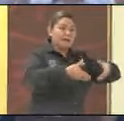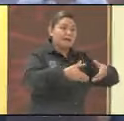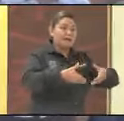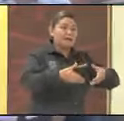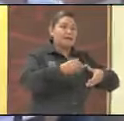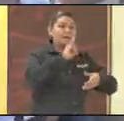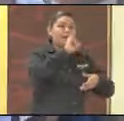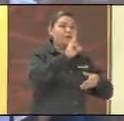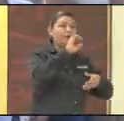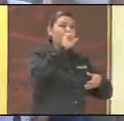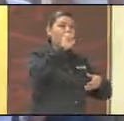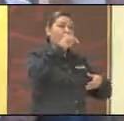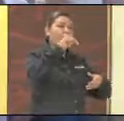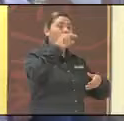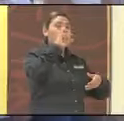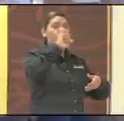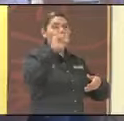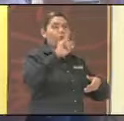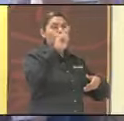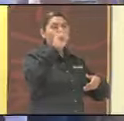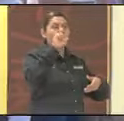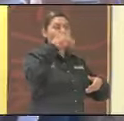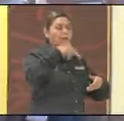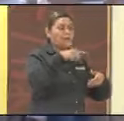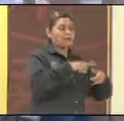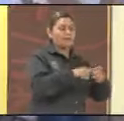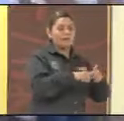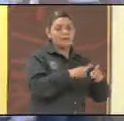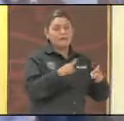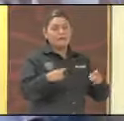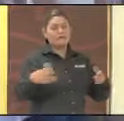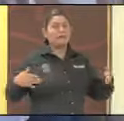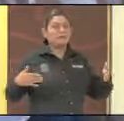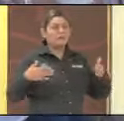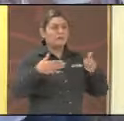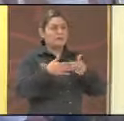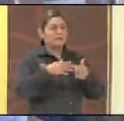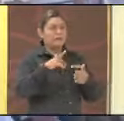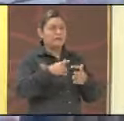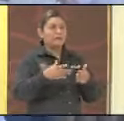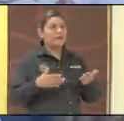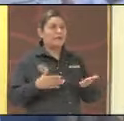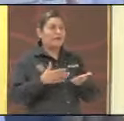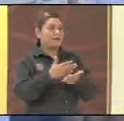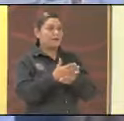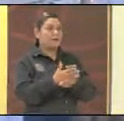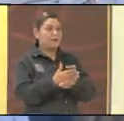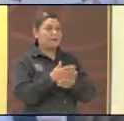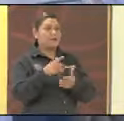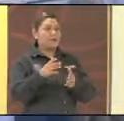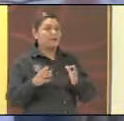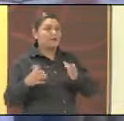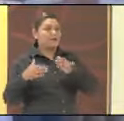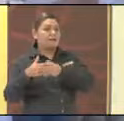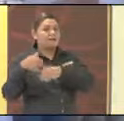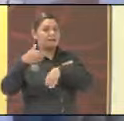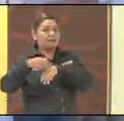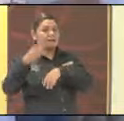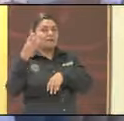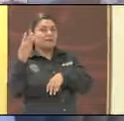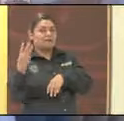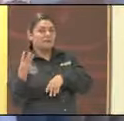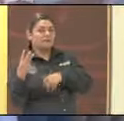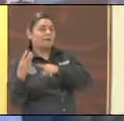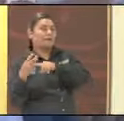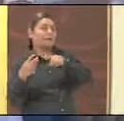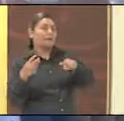calle Juan de la Barrera. Sí, la calle Juan de la Barrera, que entra a la colonia Altamira, sector 3, y la que entra a la Altamira,